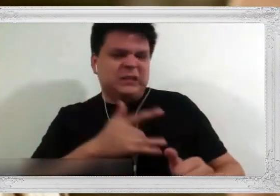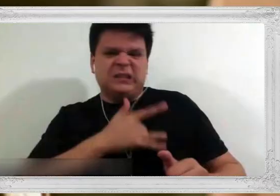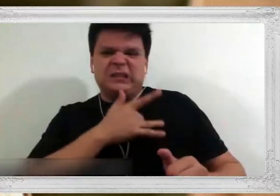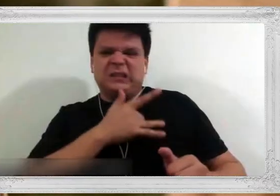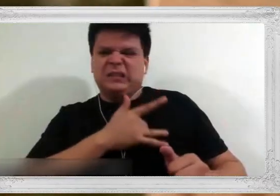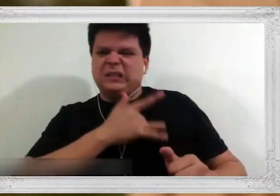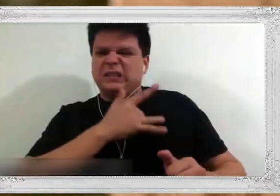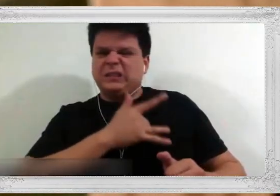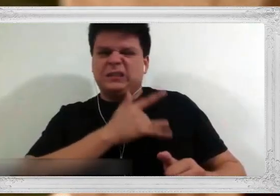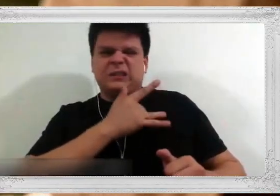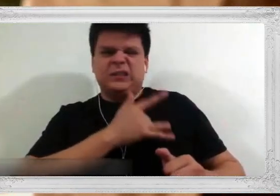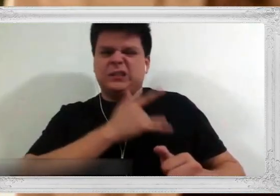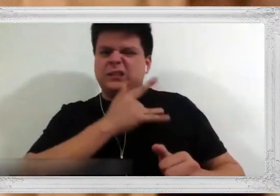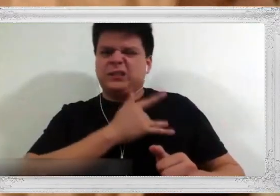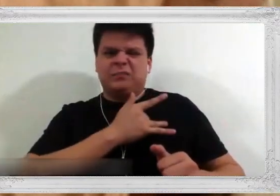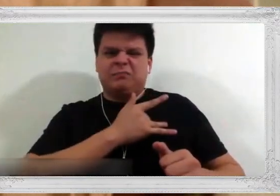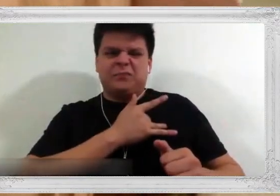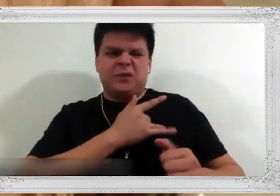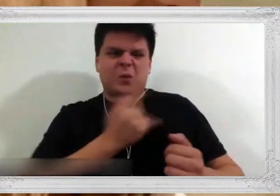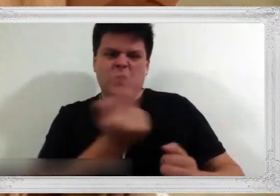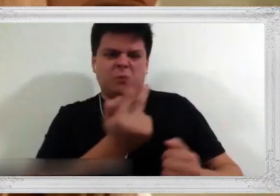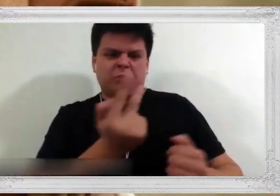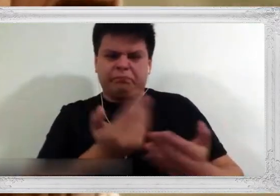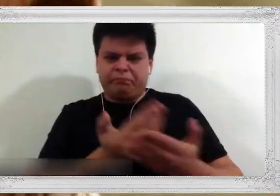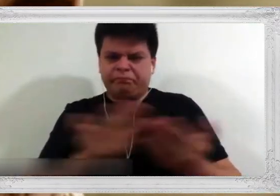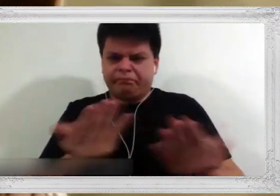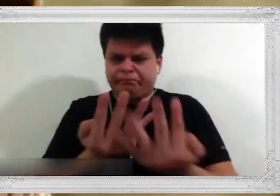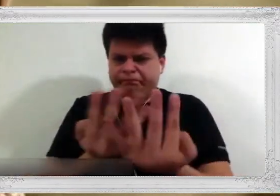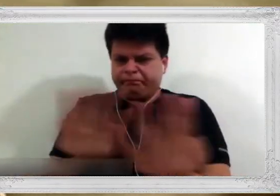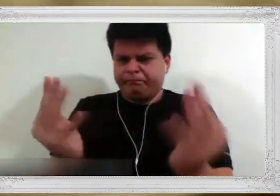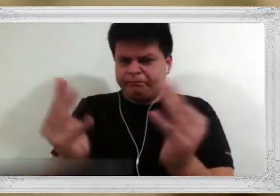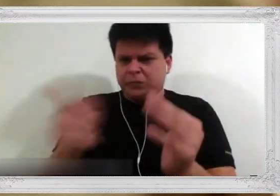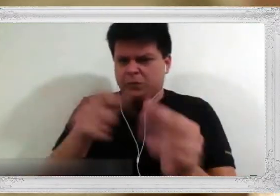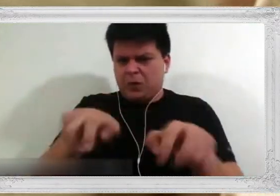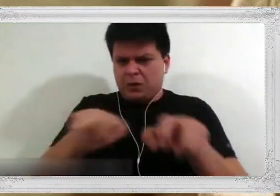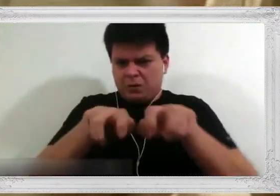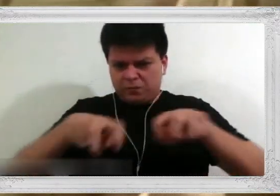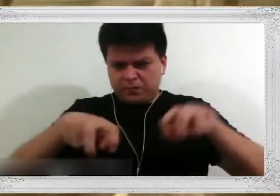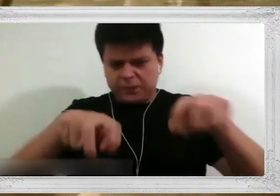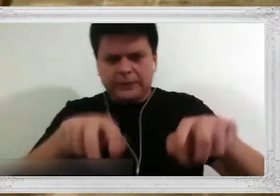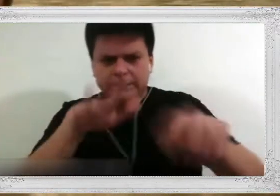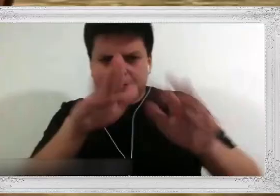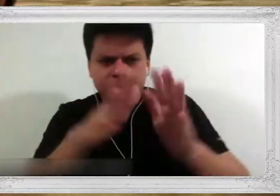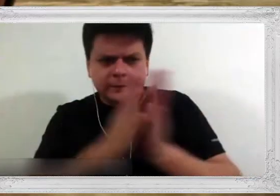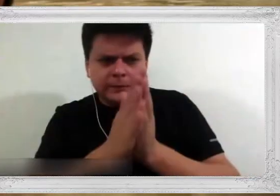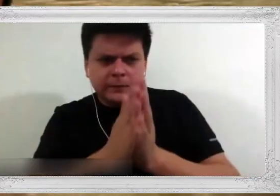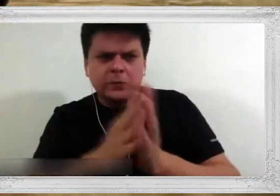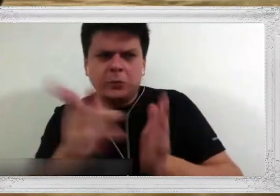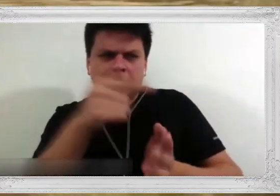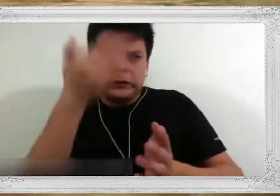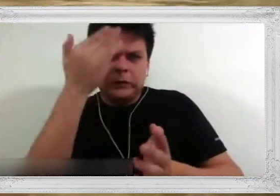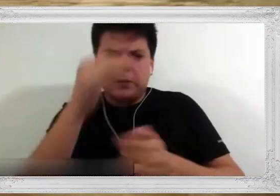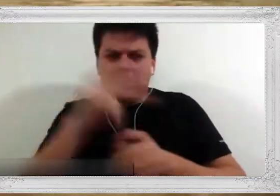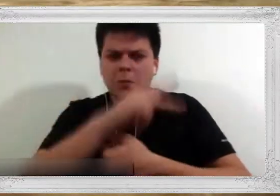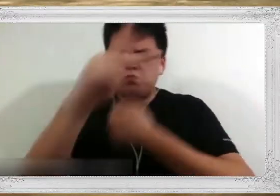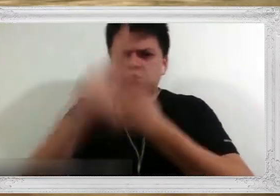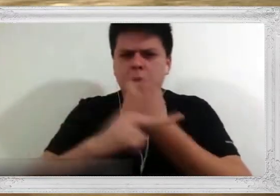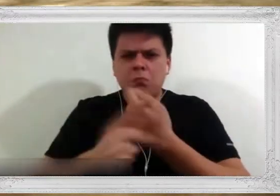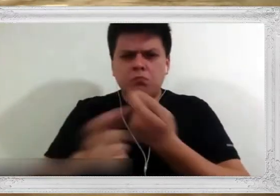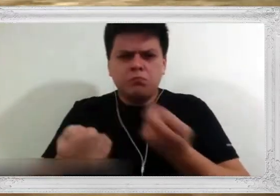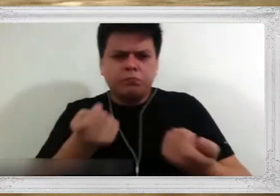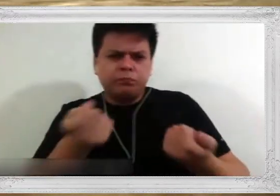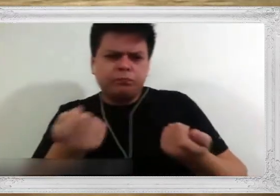a los doce y les dijo, Ya saben que los jeves de las naciones las gobiernan como si fueran sus dueños